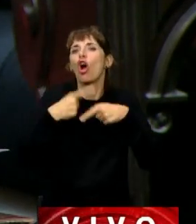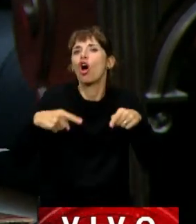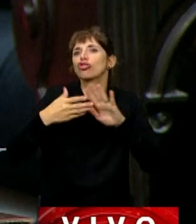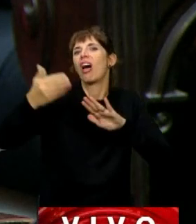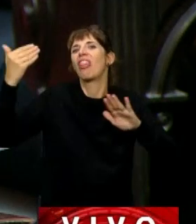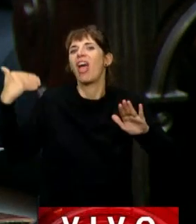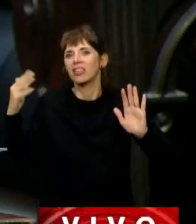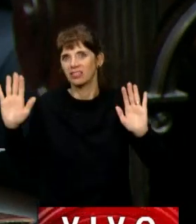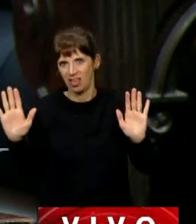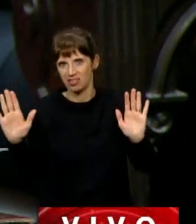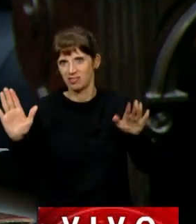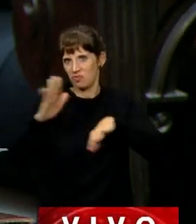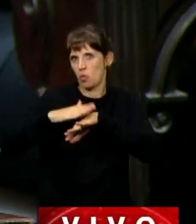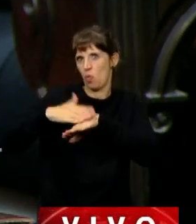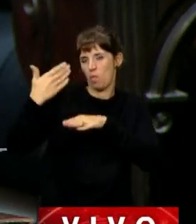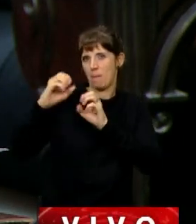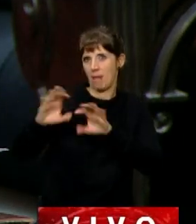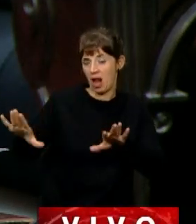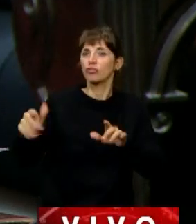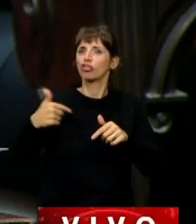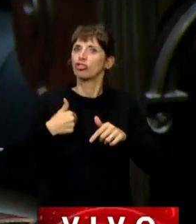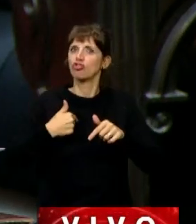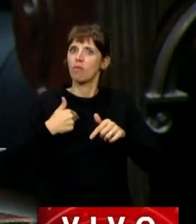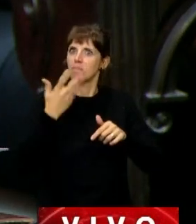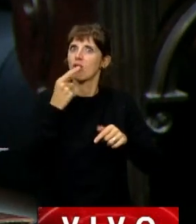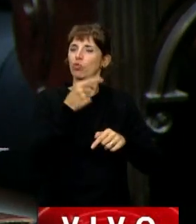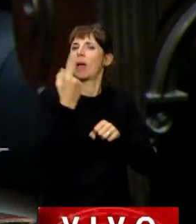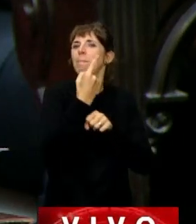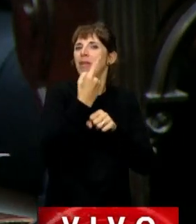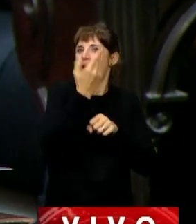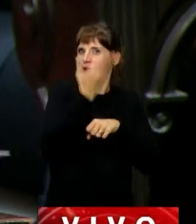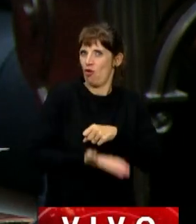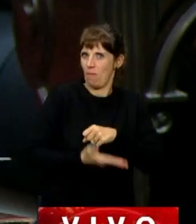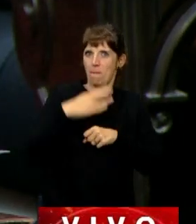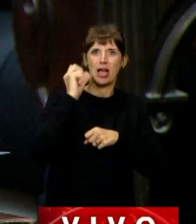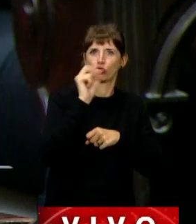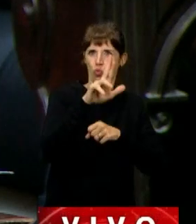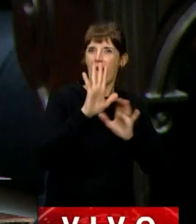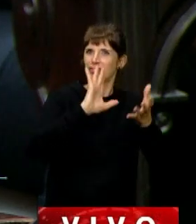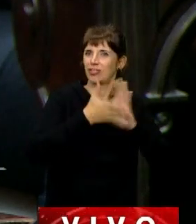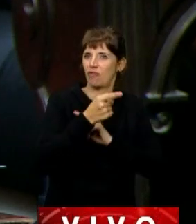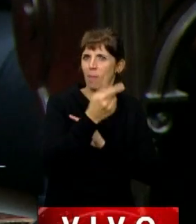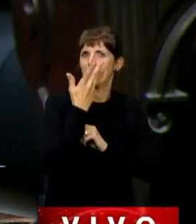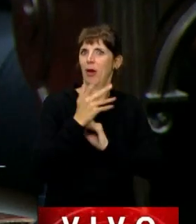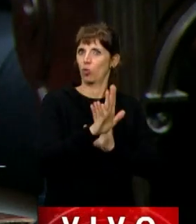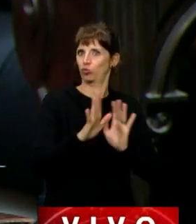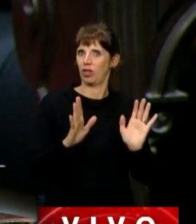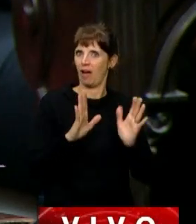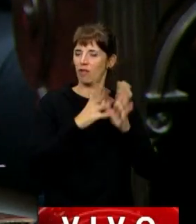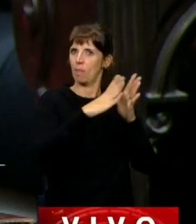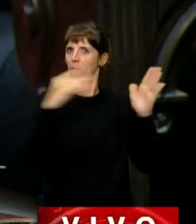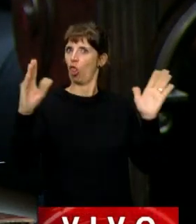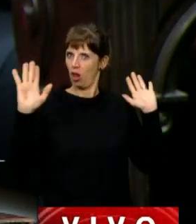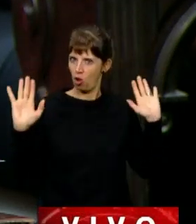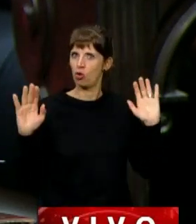preexistentes. Así que yo me tomo del Mansur del primer tiempo, que es el que usted quiso traer como ejemplo a